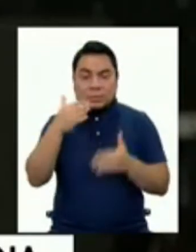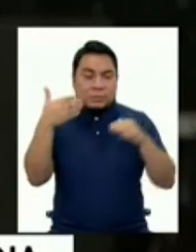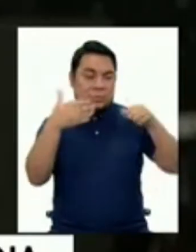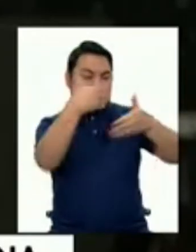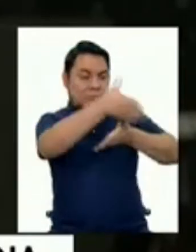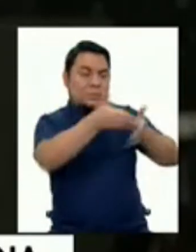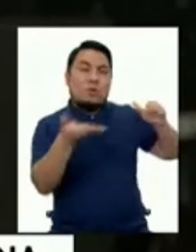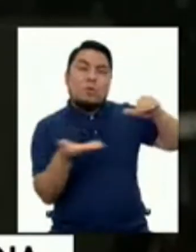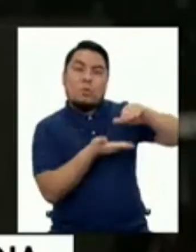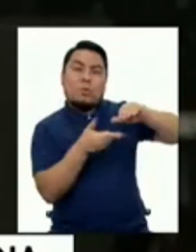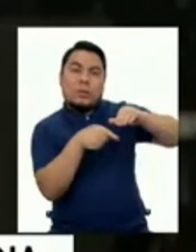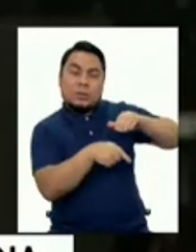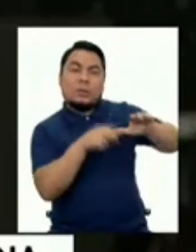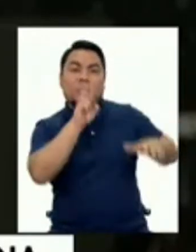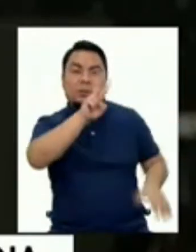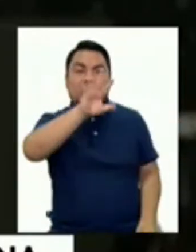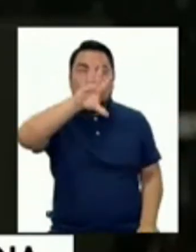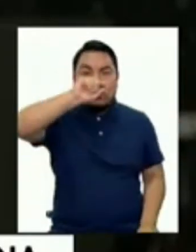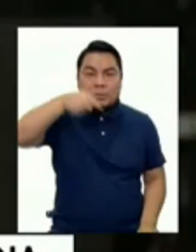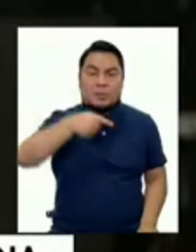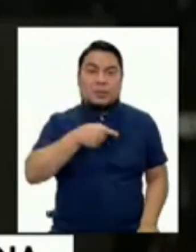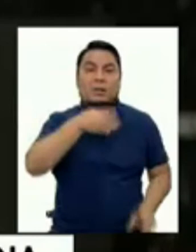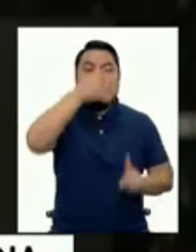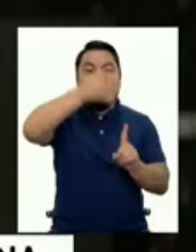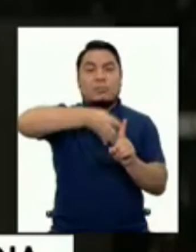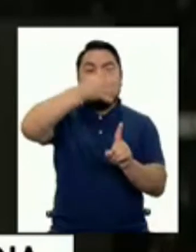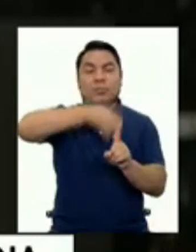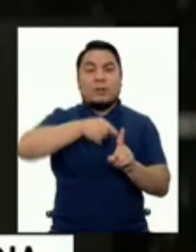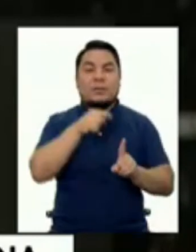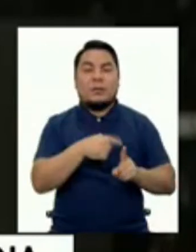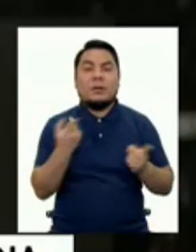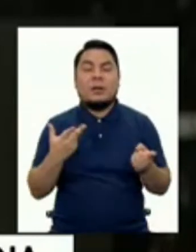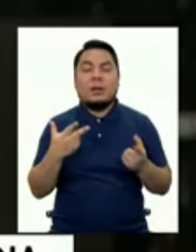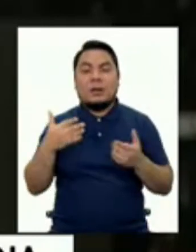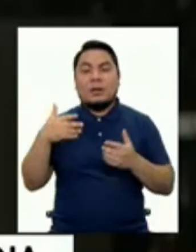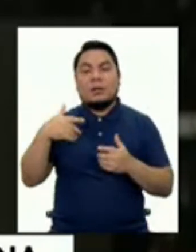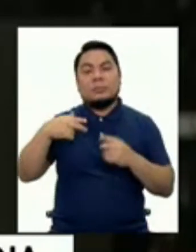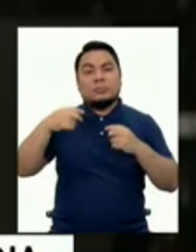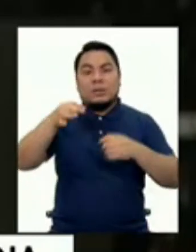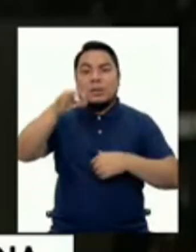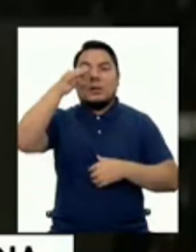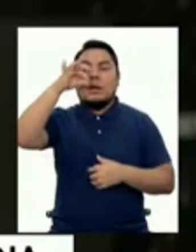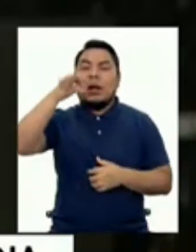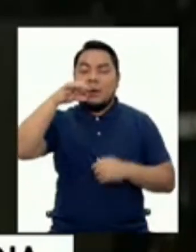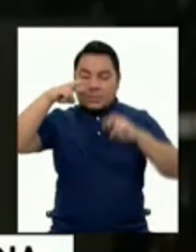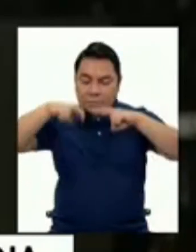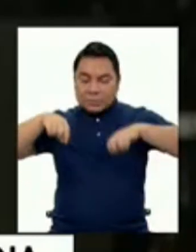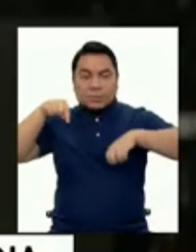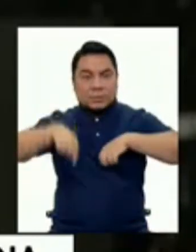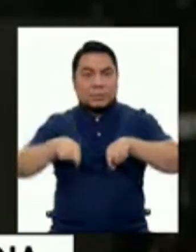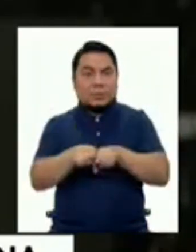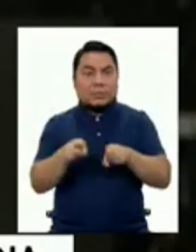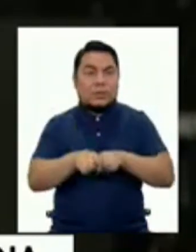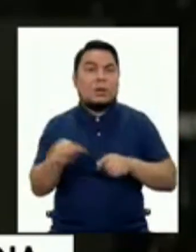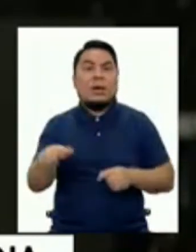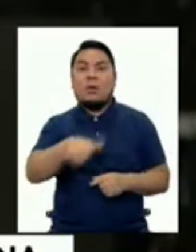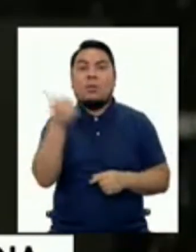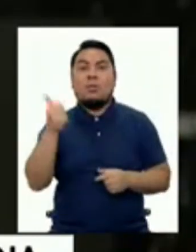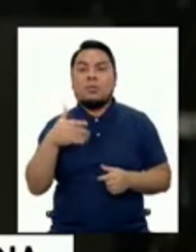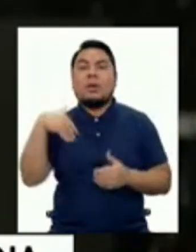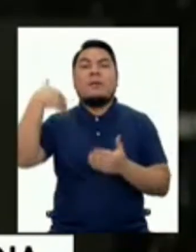almacenes 250.000 pruebas de moleculares ya en los almacenes y en camino otras